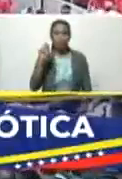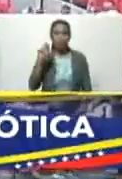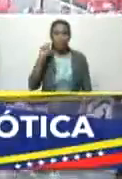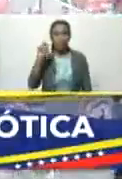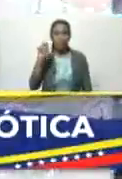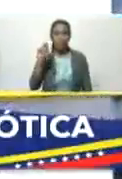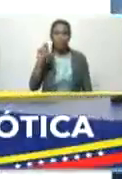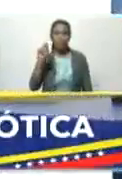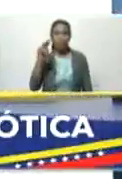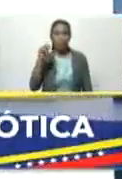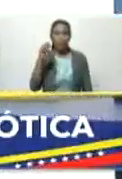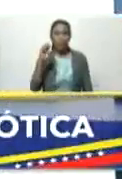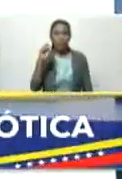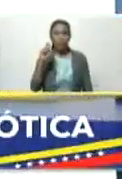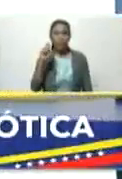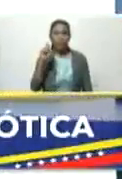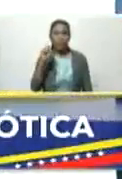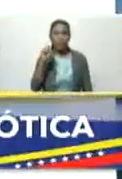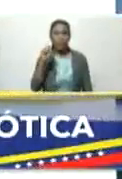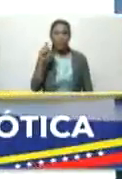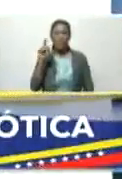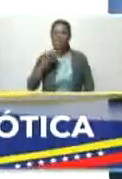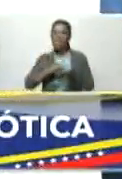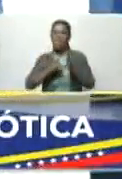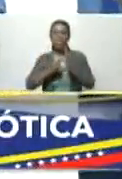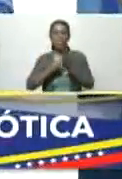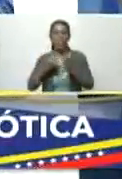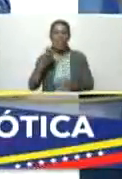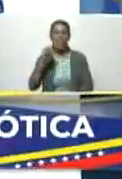Punto. ¿Y qué significa NET?